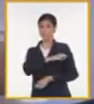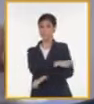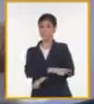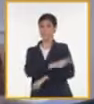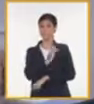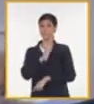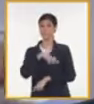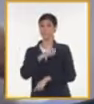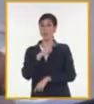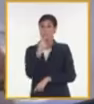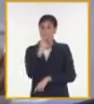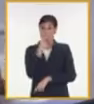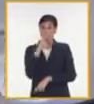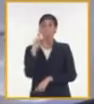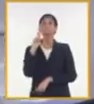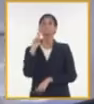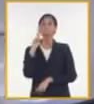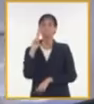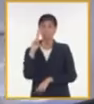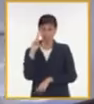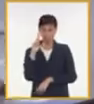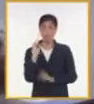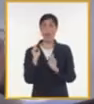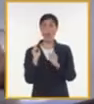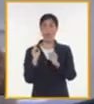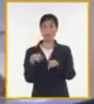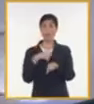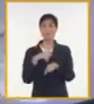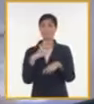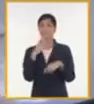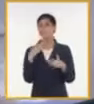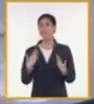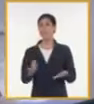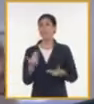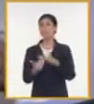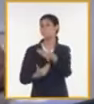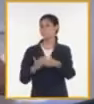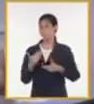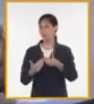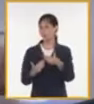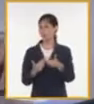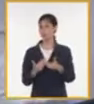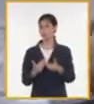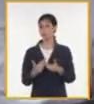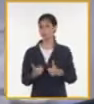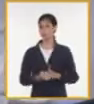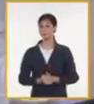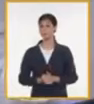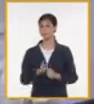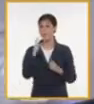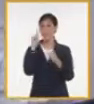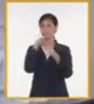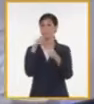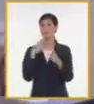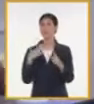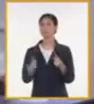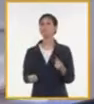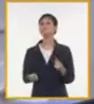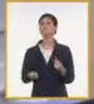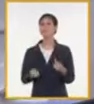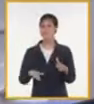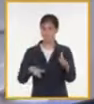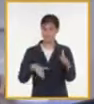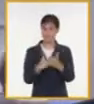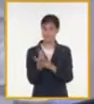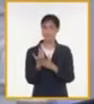fascistas cubanos Y los ista eh chileno en marco la operación cond o sea Ese es el motivo por el cual y todos los 11 de septiembre cometían